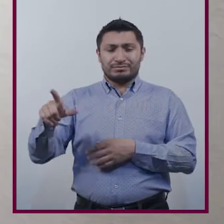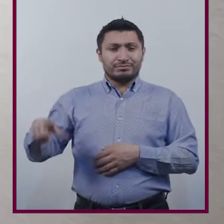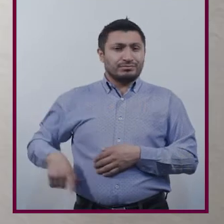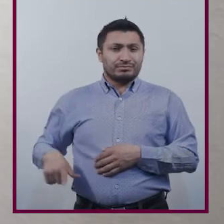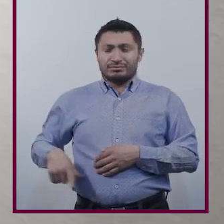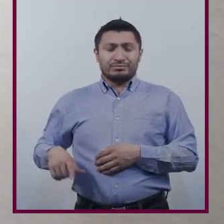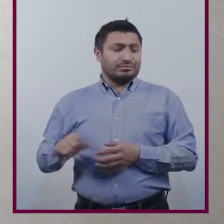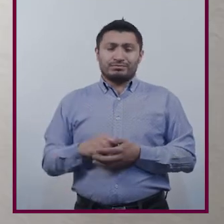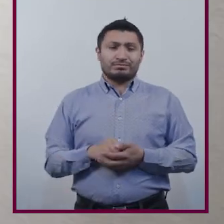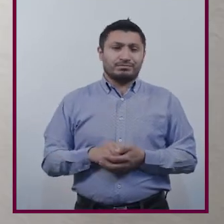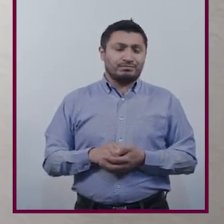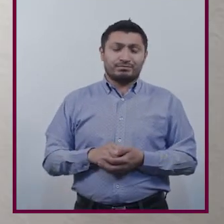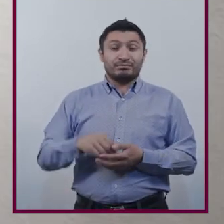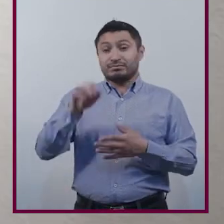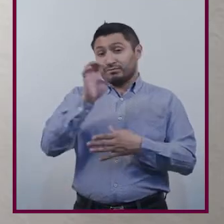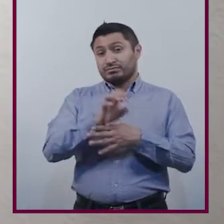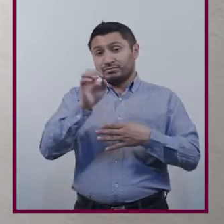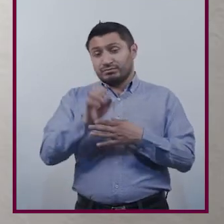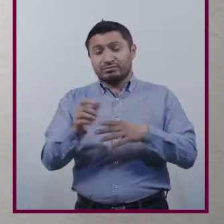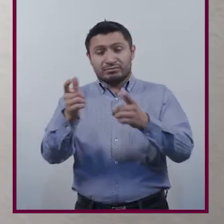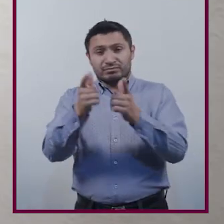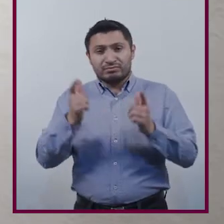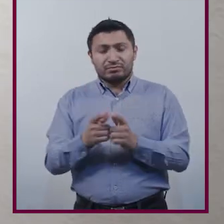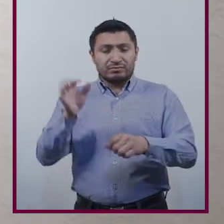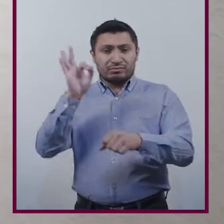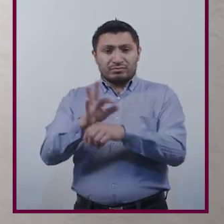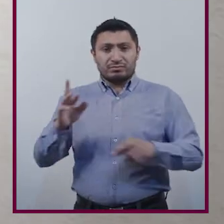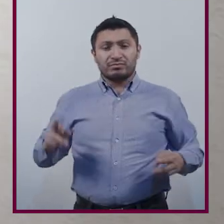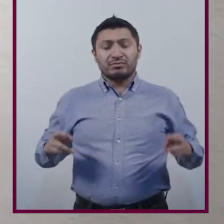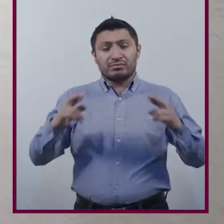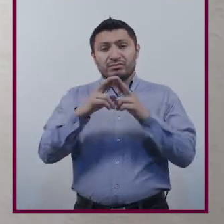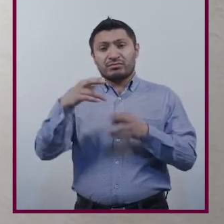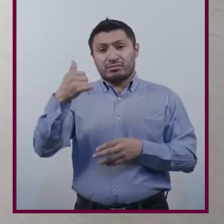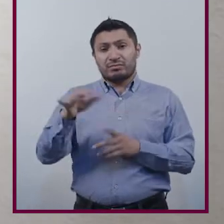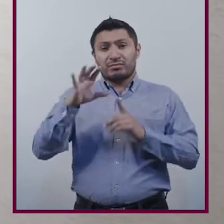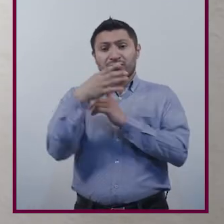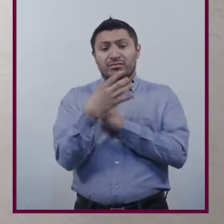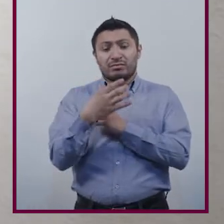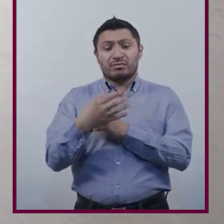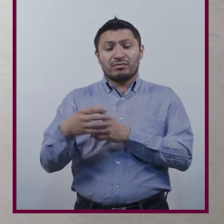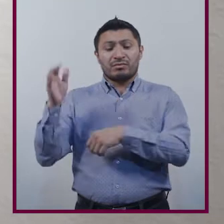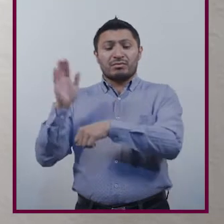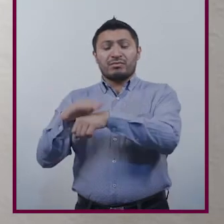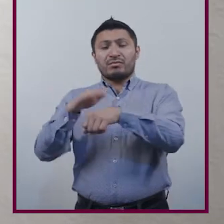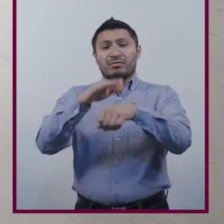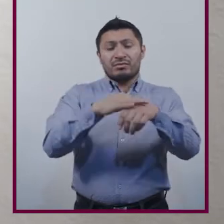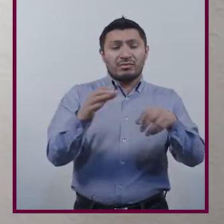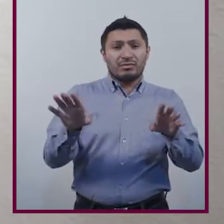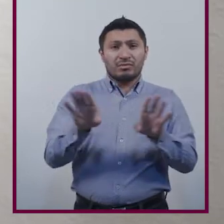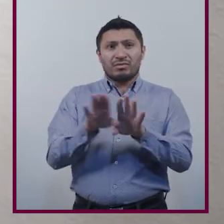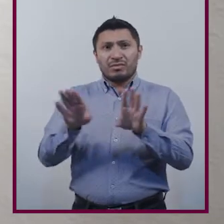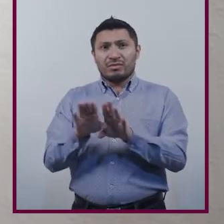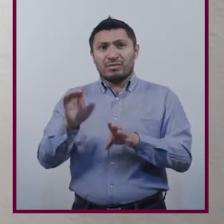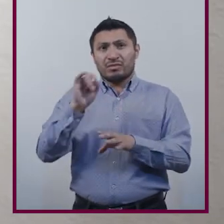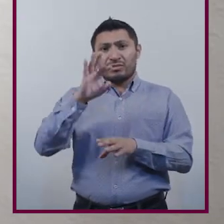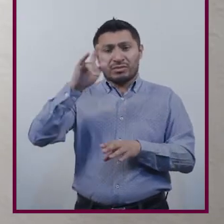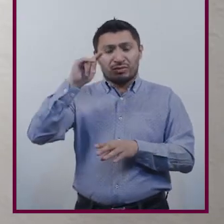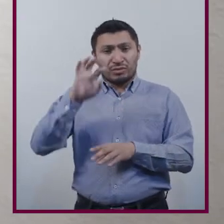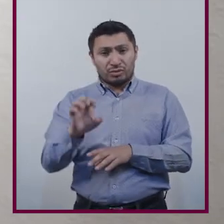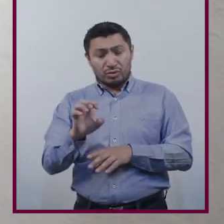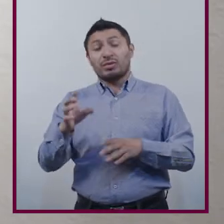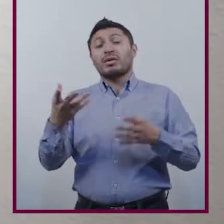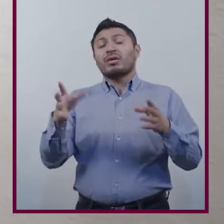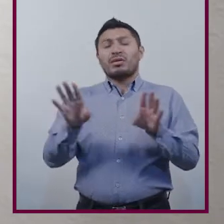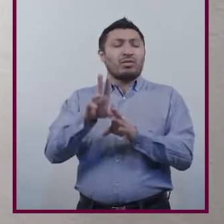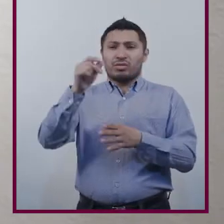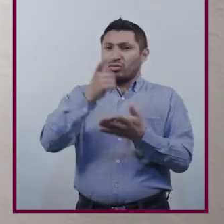gobierno. Entonces, la Liga Nacional de Defensa Religiosa y el Comité Episcopal llamaron a hacer un boicot económico y social que contemplaba